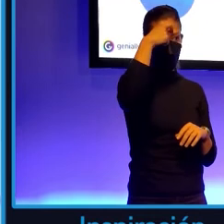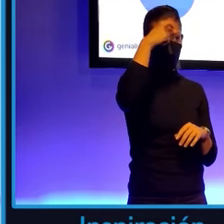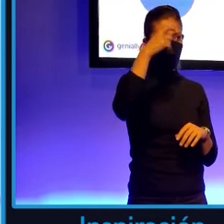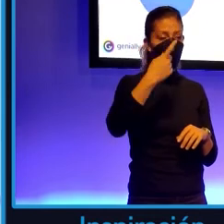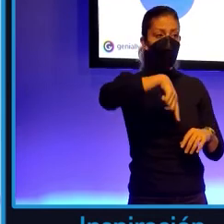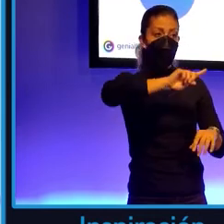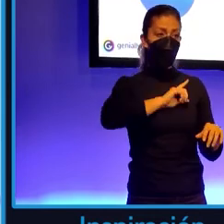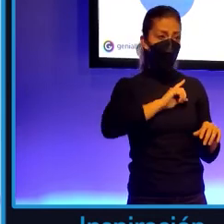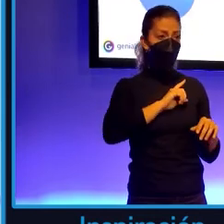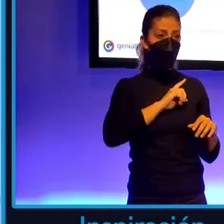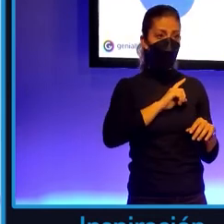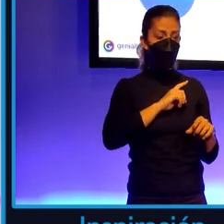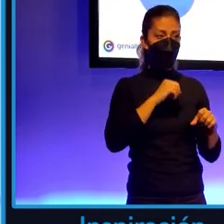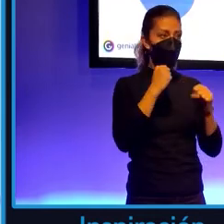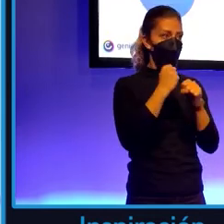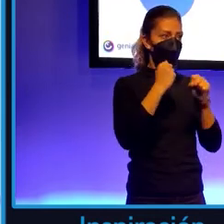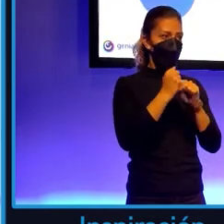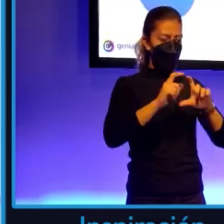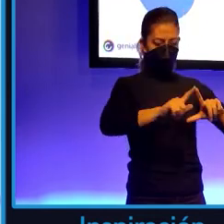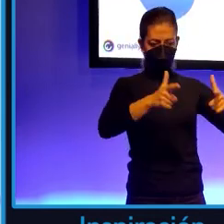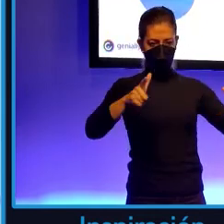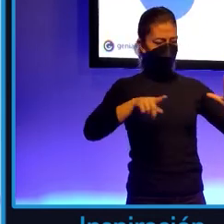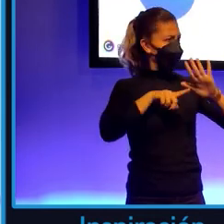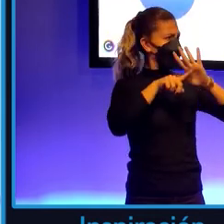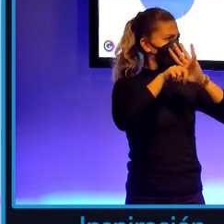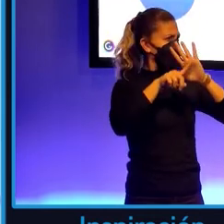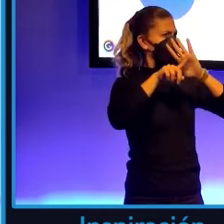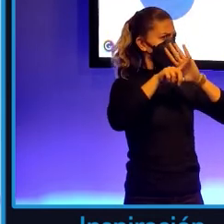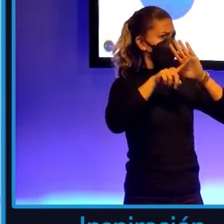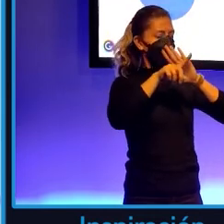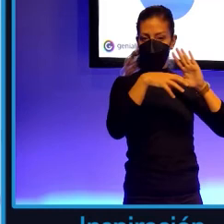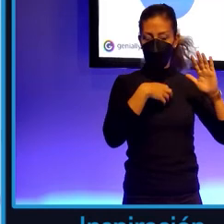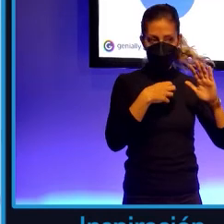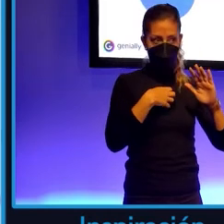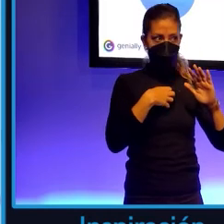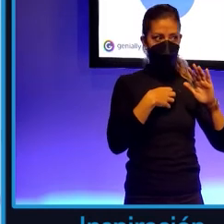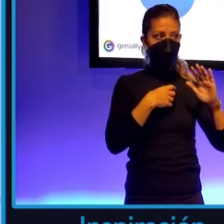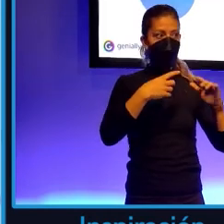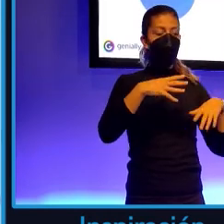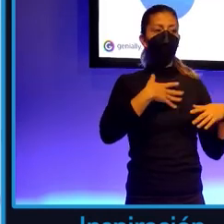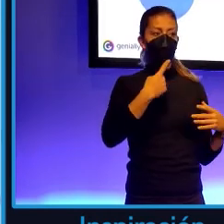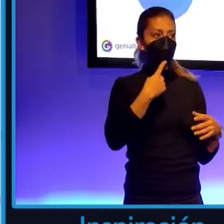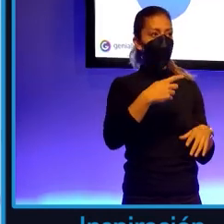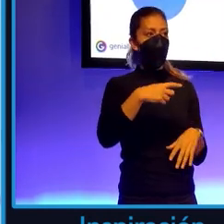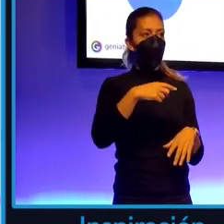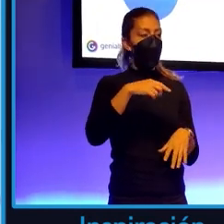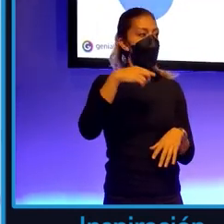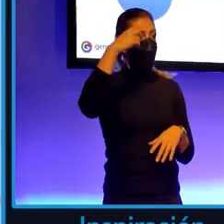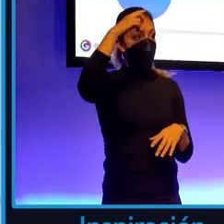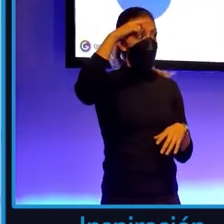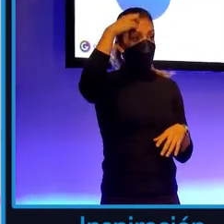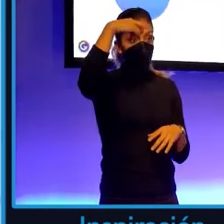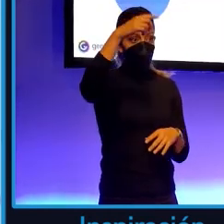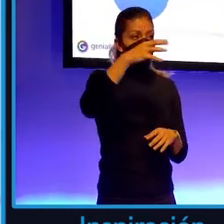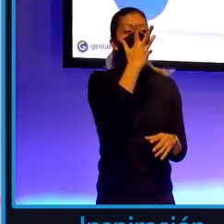efectivos ni a generar eficiencia lo que queramos desarrollar no basta contar ese conocimiento conceptual hay que saber comprenderlo y saber comprender lo es ya